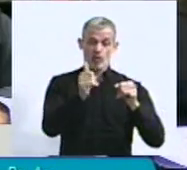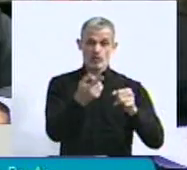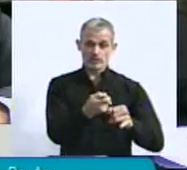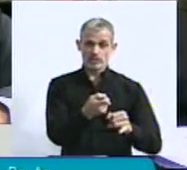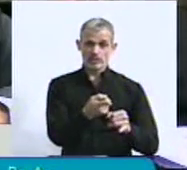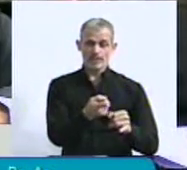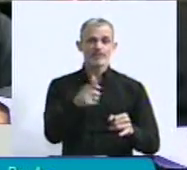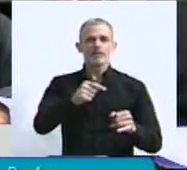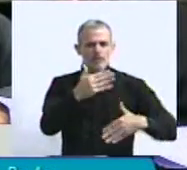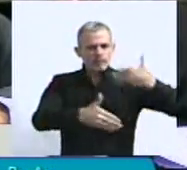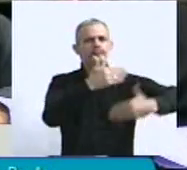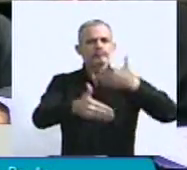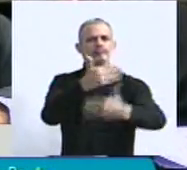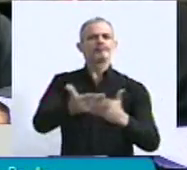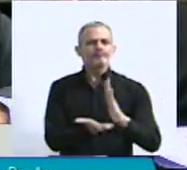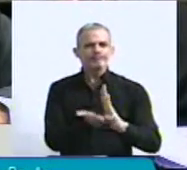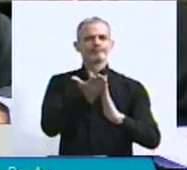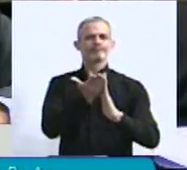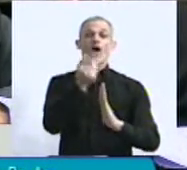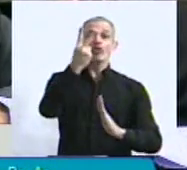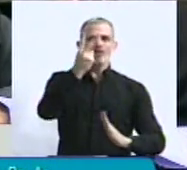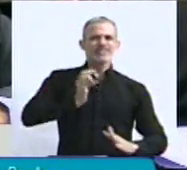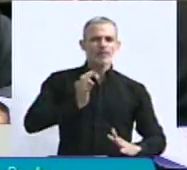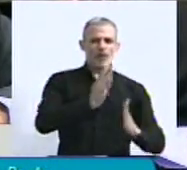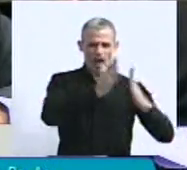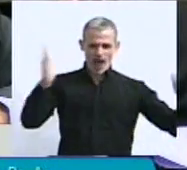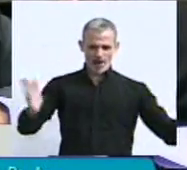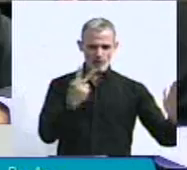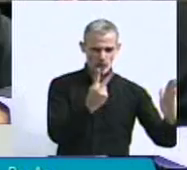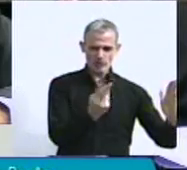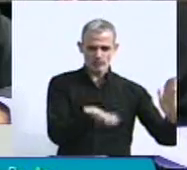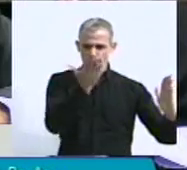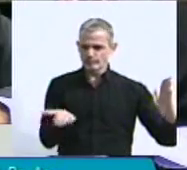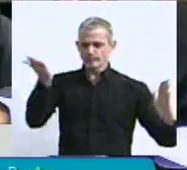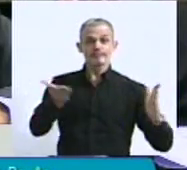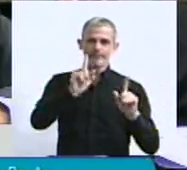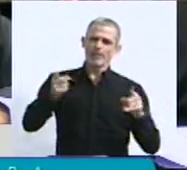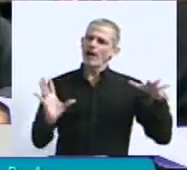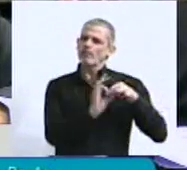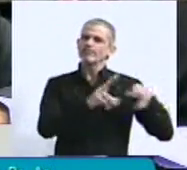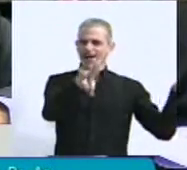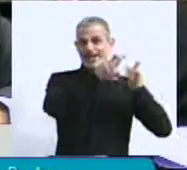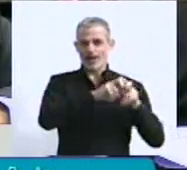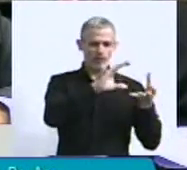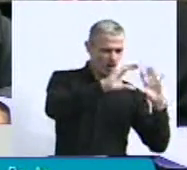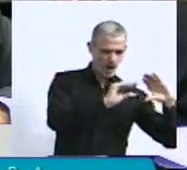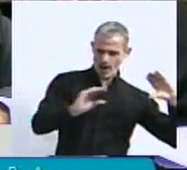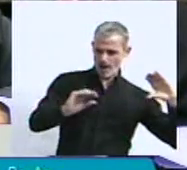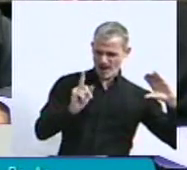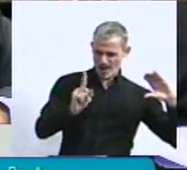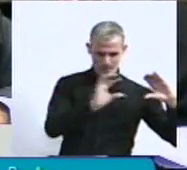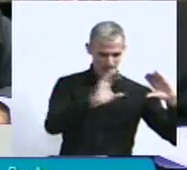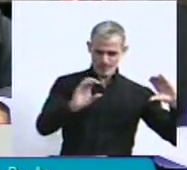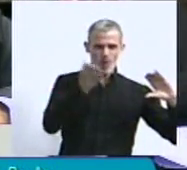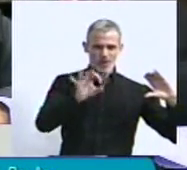adolescentes, actualizando 2 veces por año, también asociado a la recaudación, el